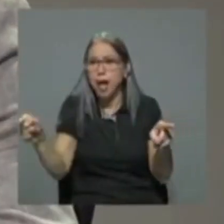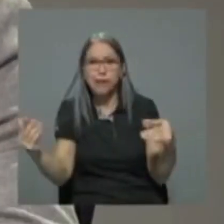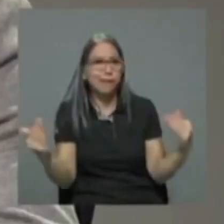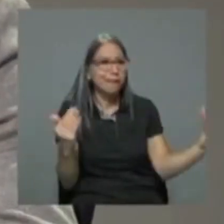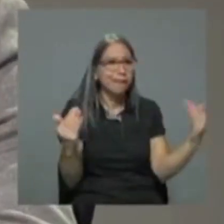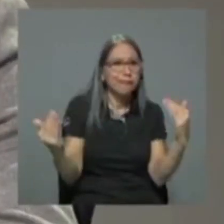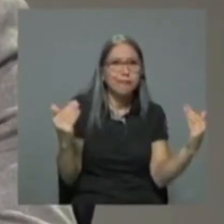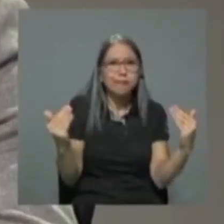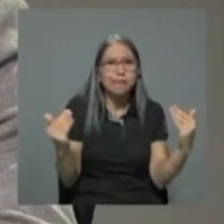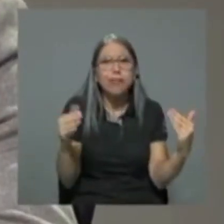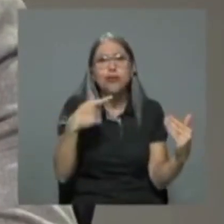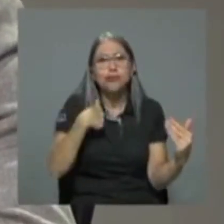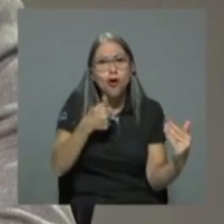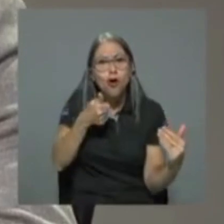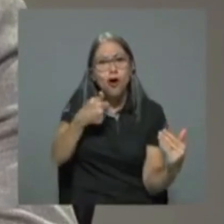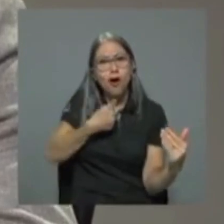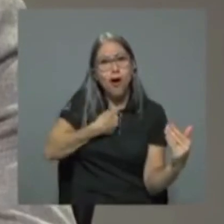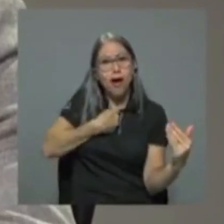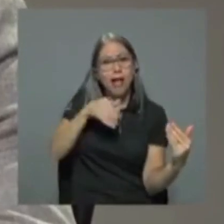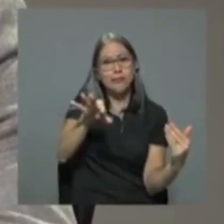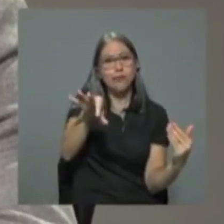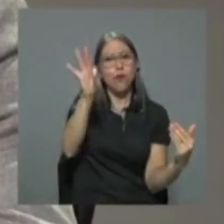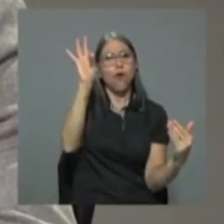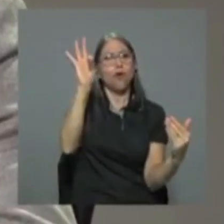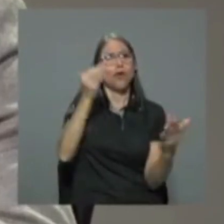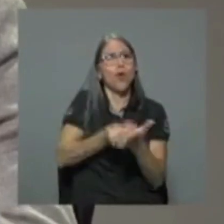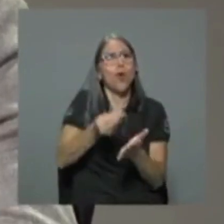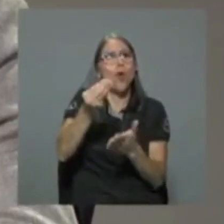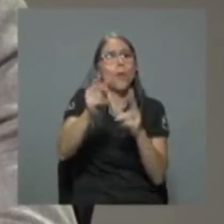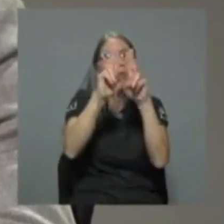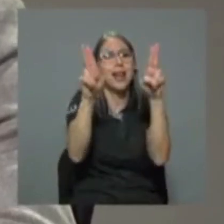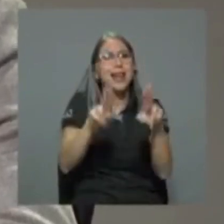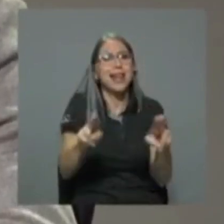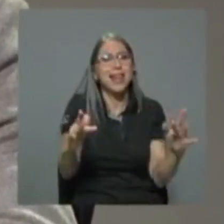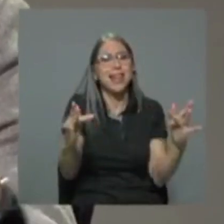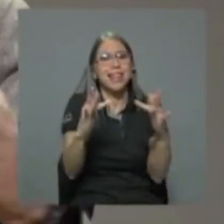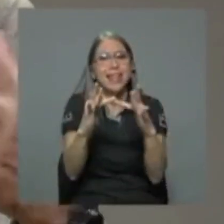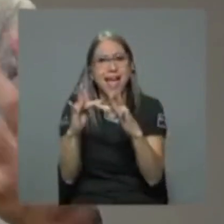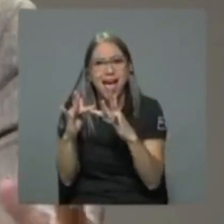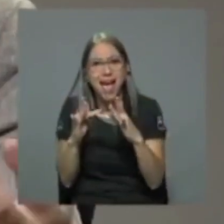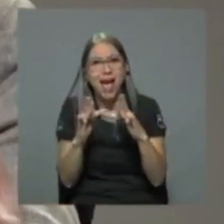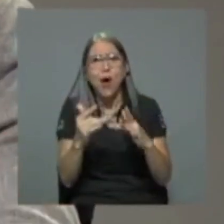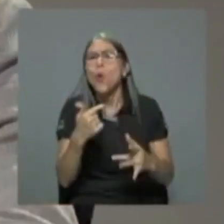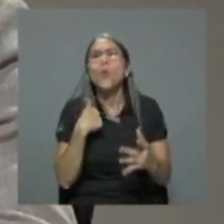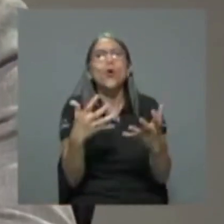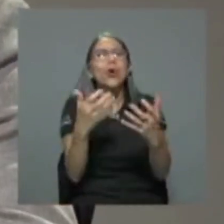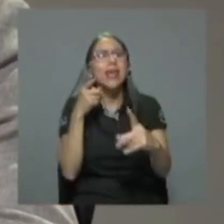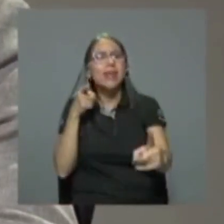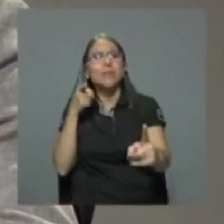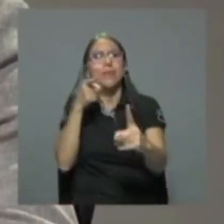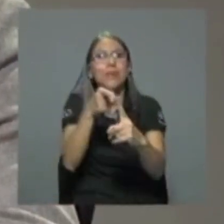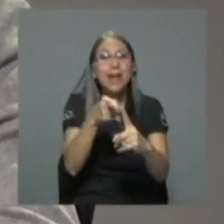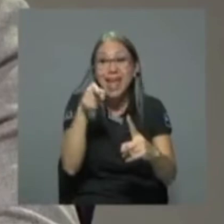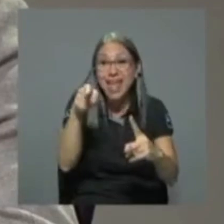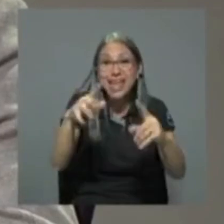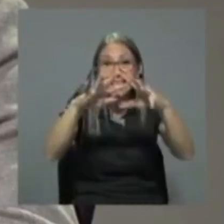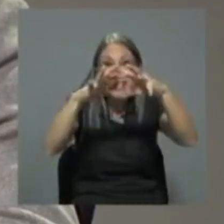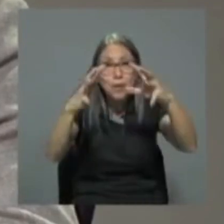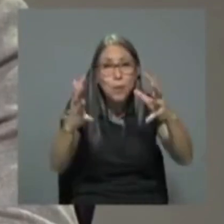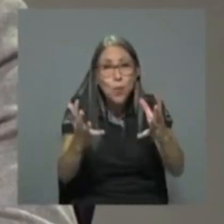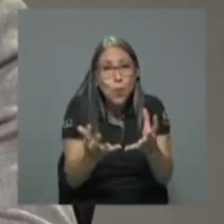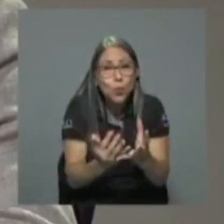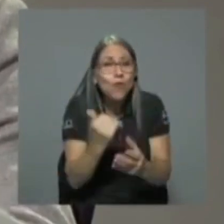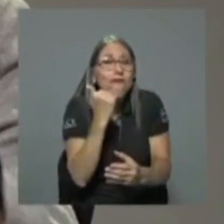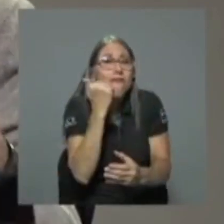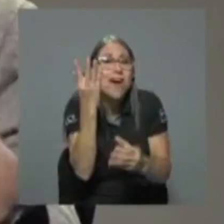lo compro en línea. Entonces uno lo que busca es que en ese mundo donde es tan fácil perder un cliente, ¿cómo